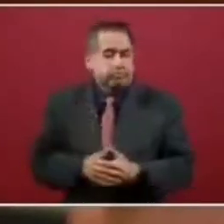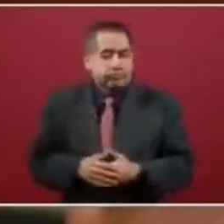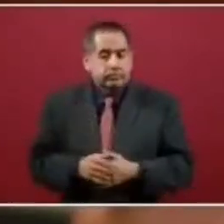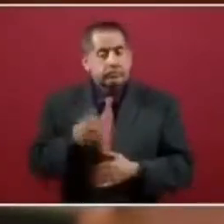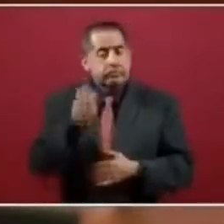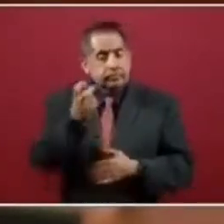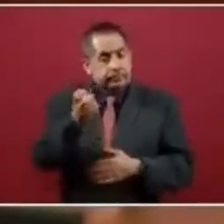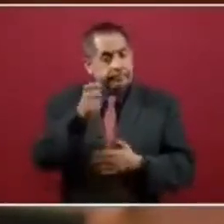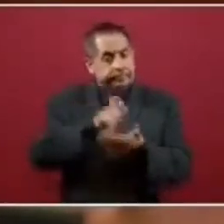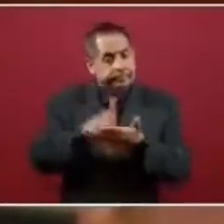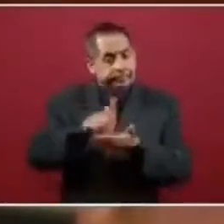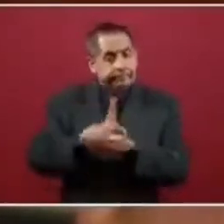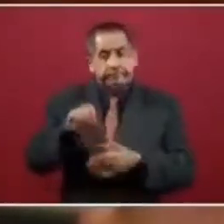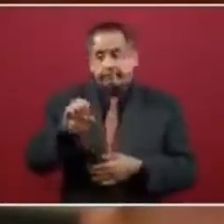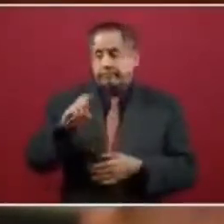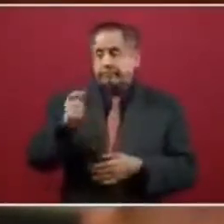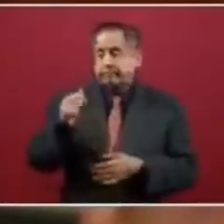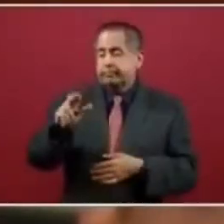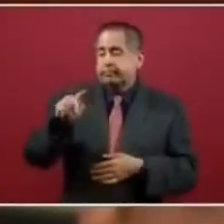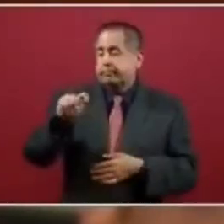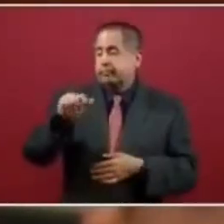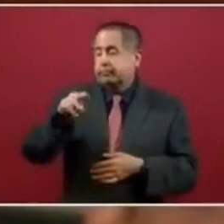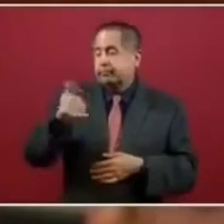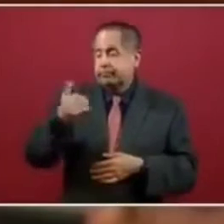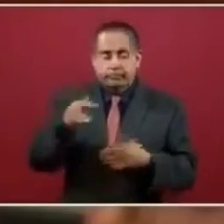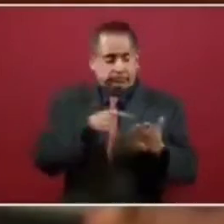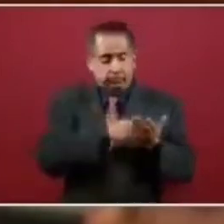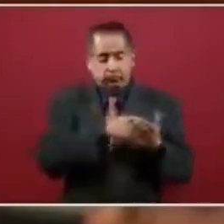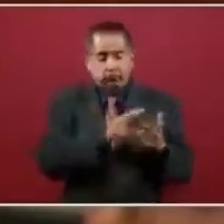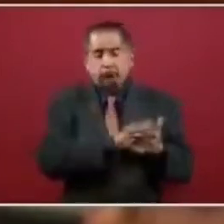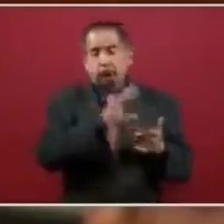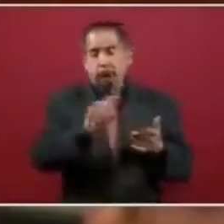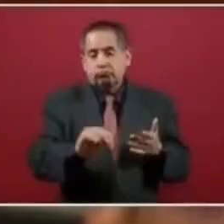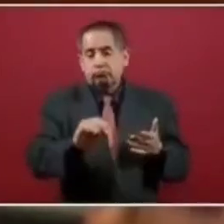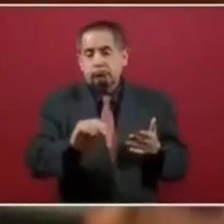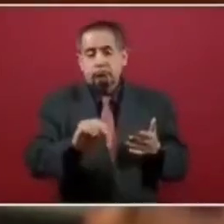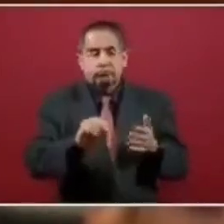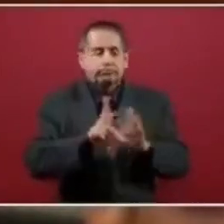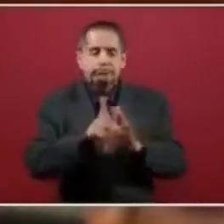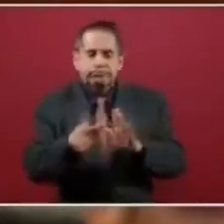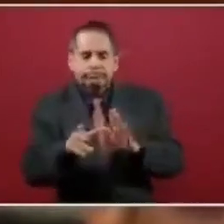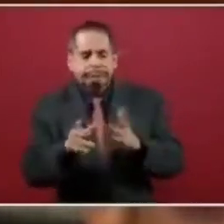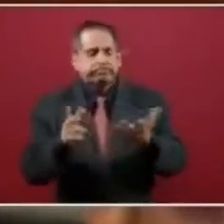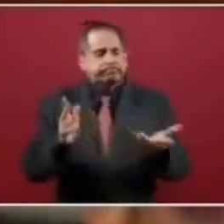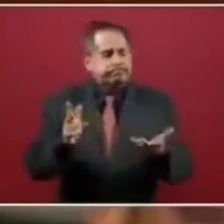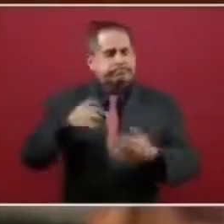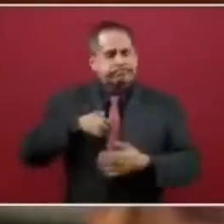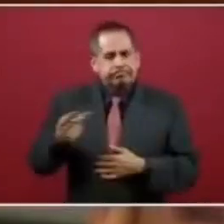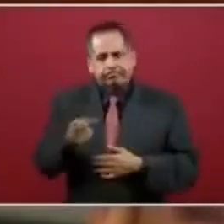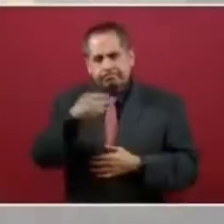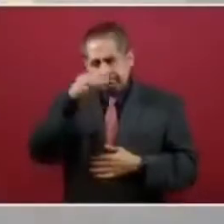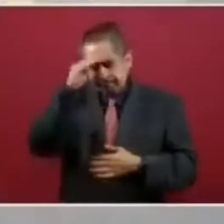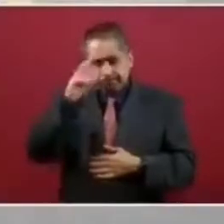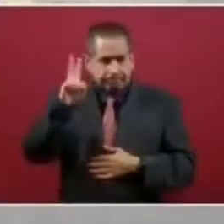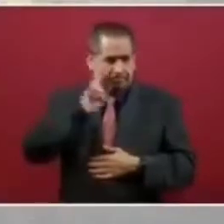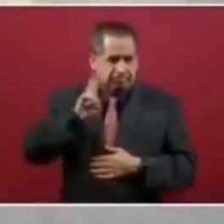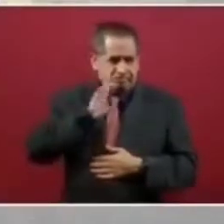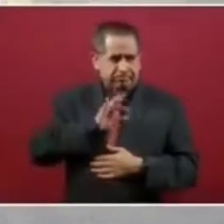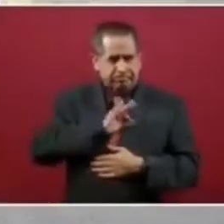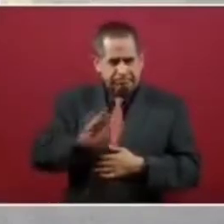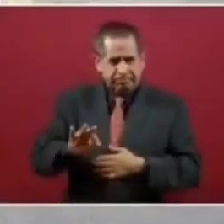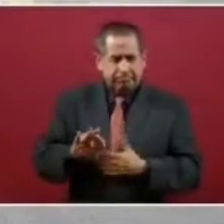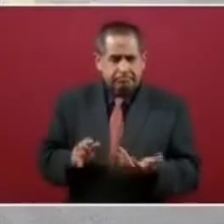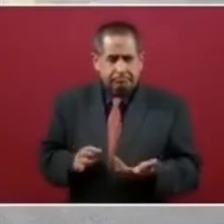Eso es lo que escribió Edgar Tamayo a la periodista Giovini. Entonces mi pregunta es, ¿usted cree que sea posible